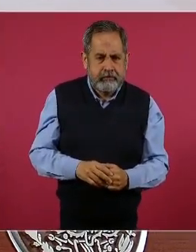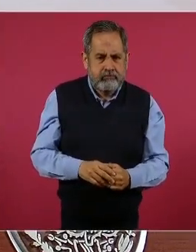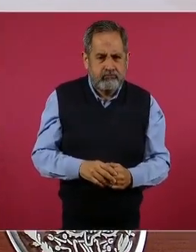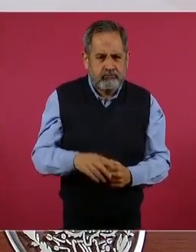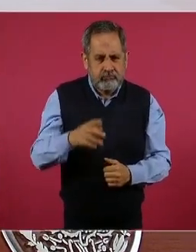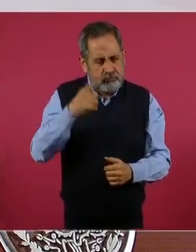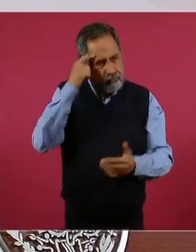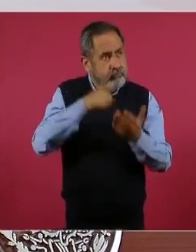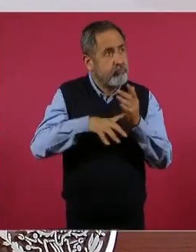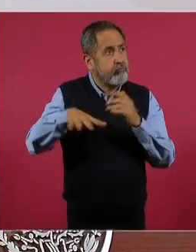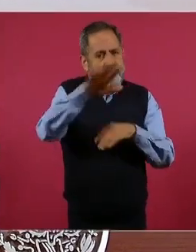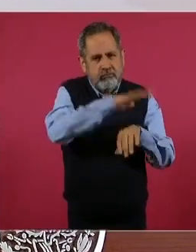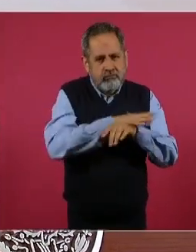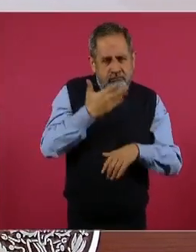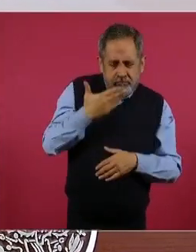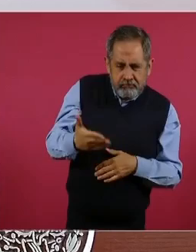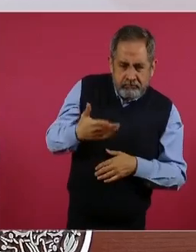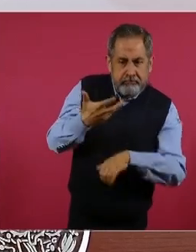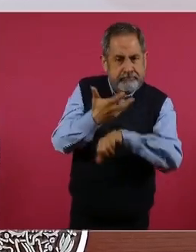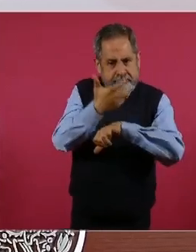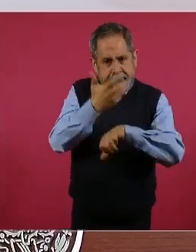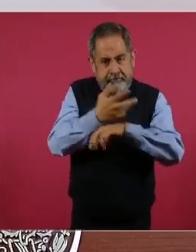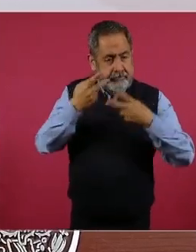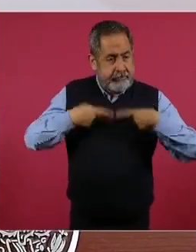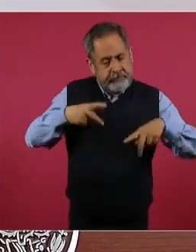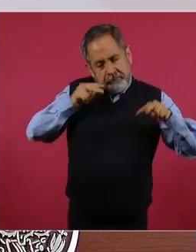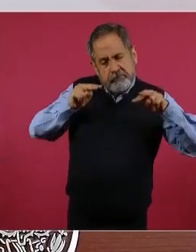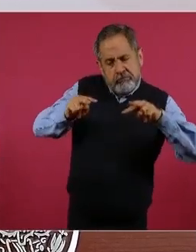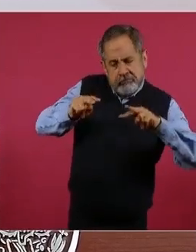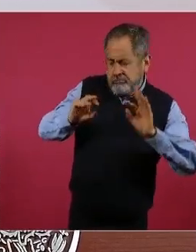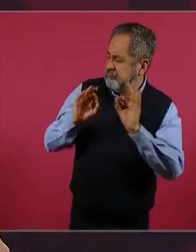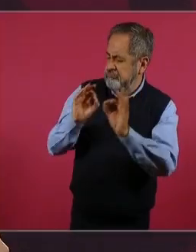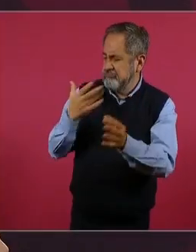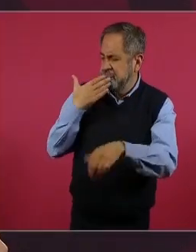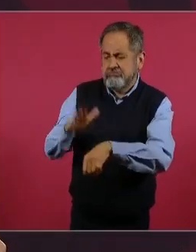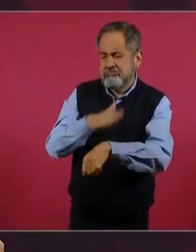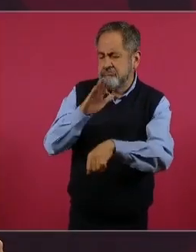bien visto por los estadounidenses